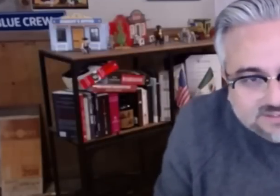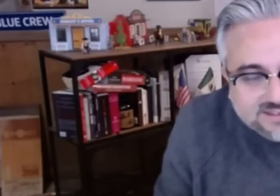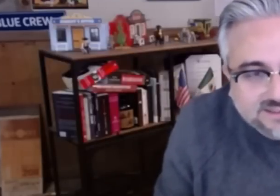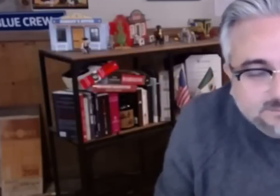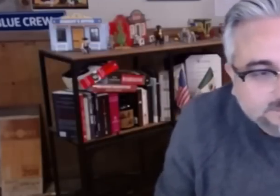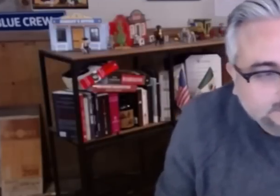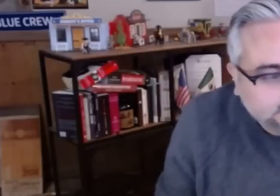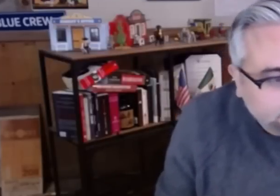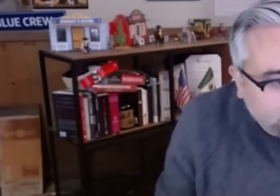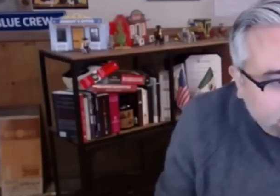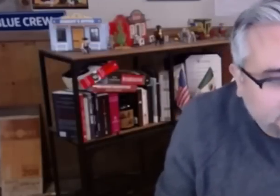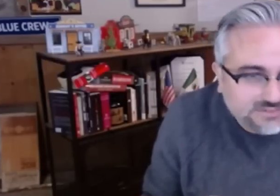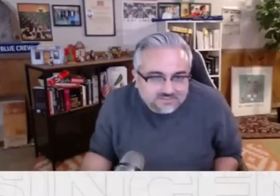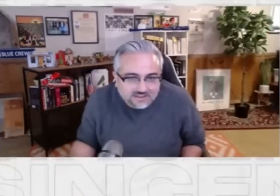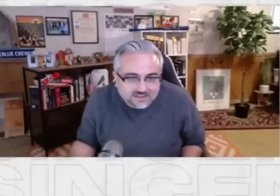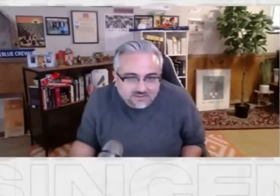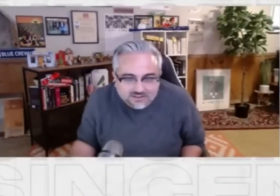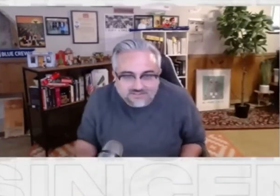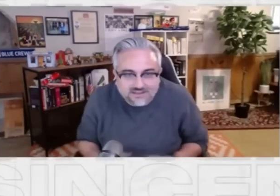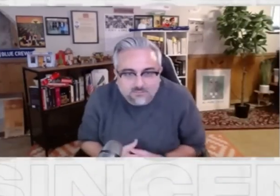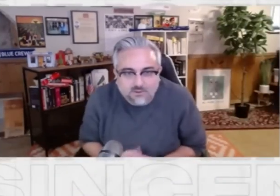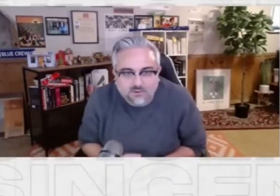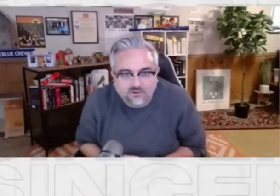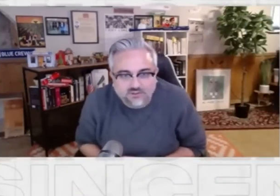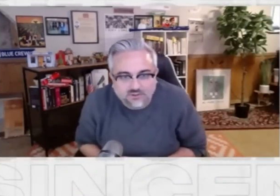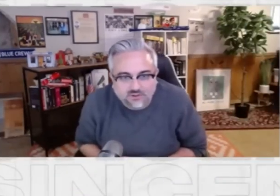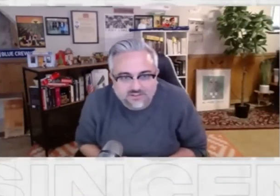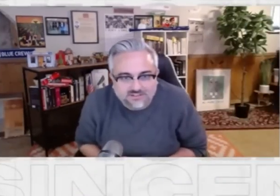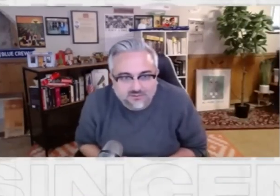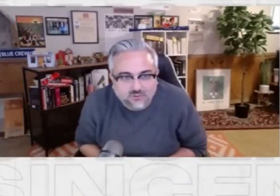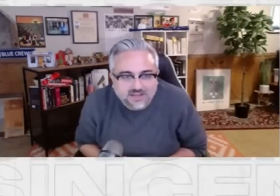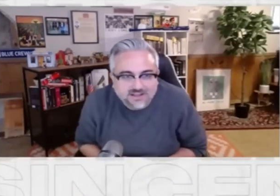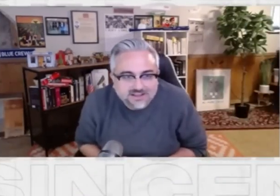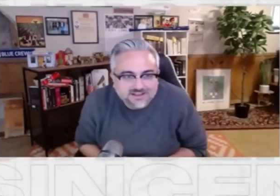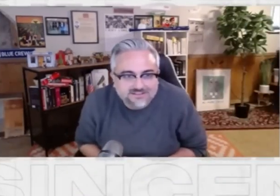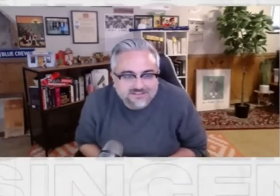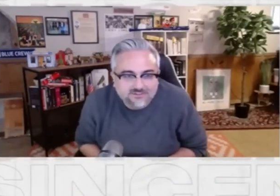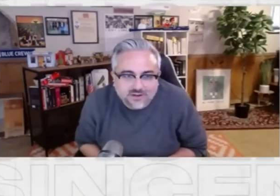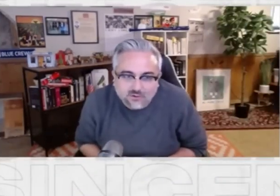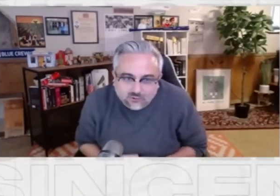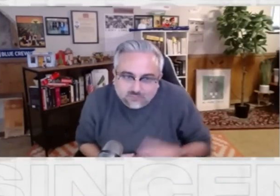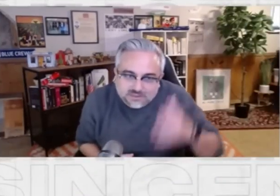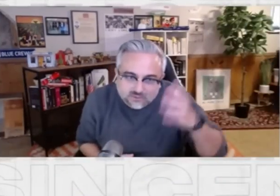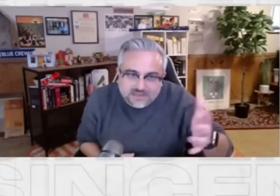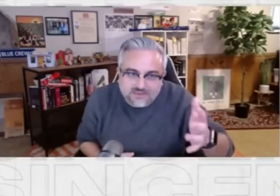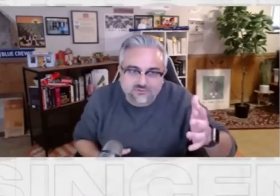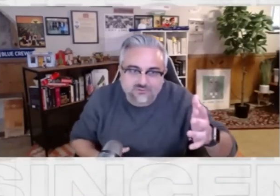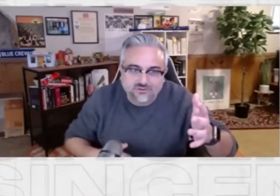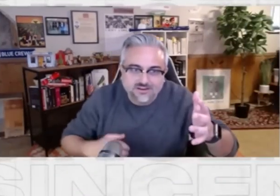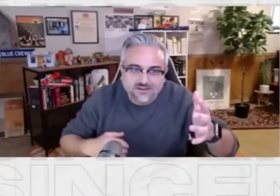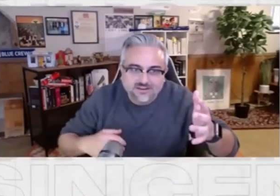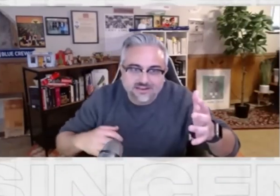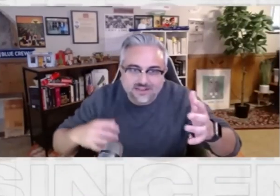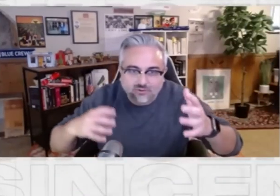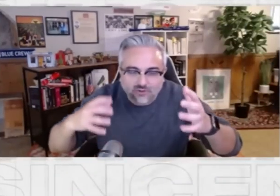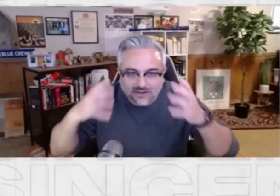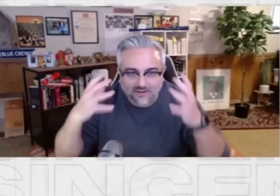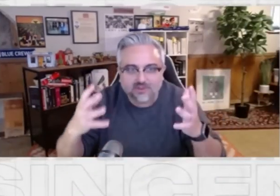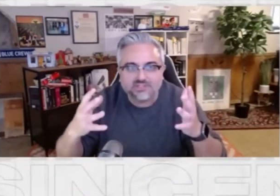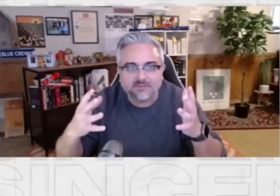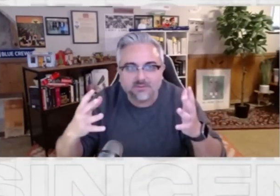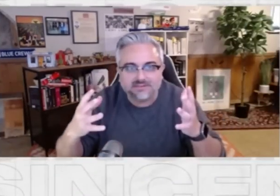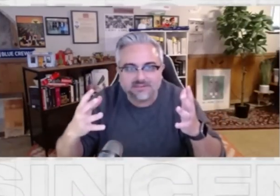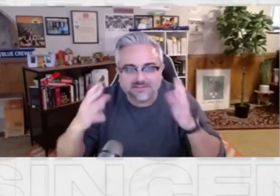Nacional. Vicente, pues yo le decía al público consentidor de Sin Censura, este es un reconocimiento a ellos. Que la doctora